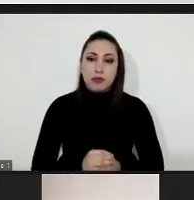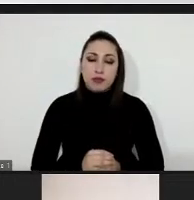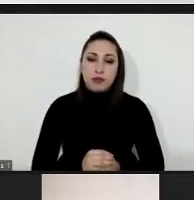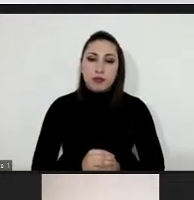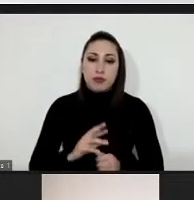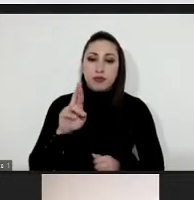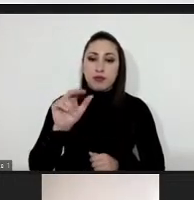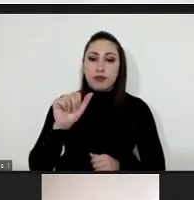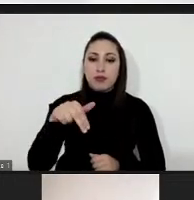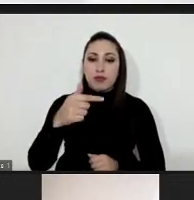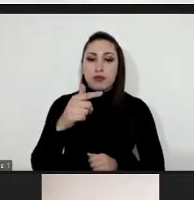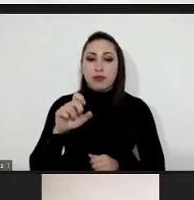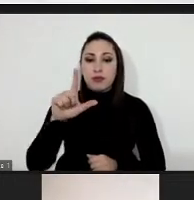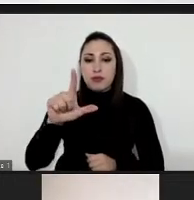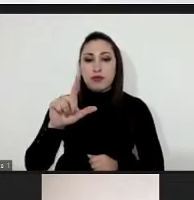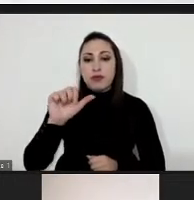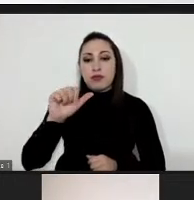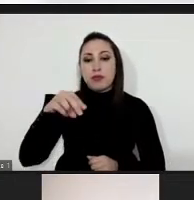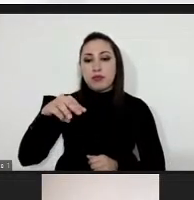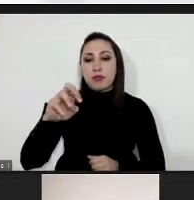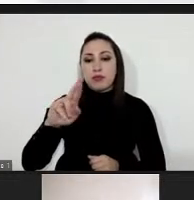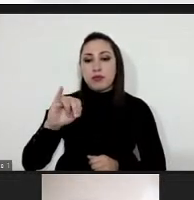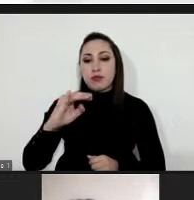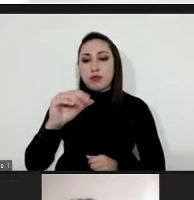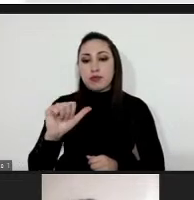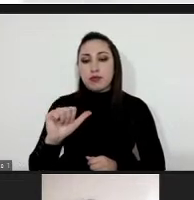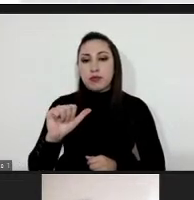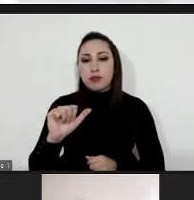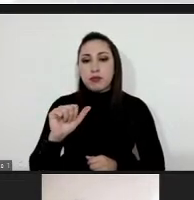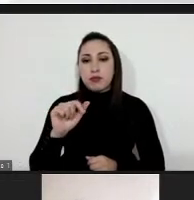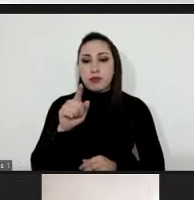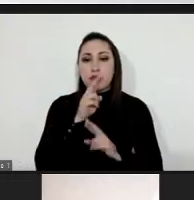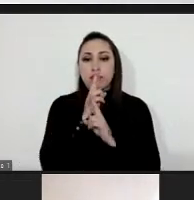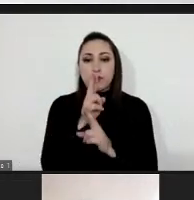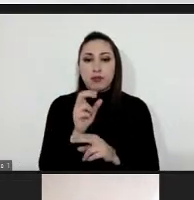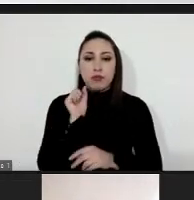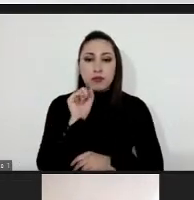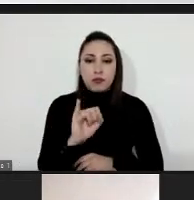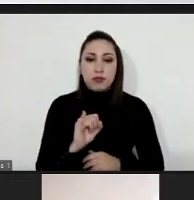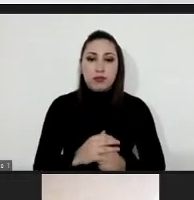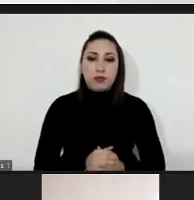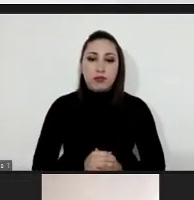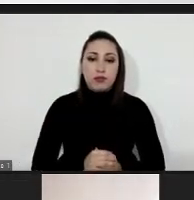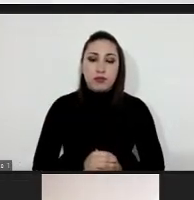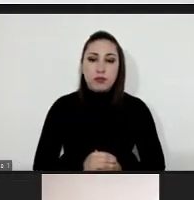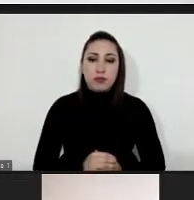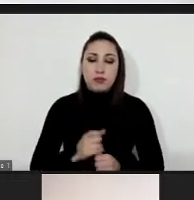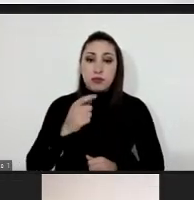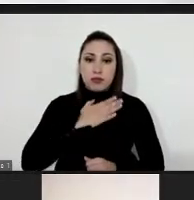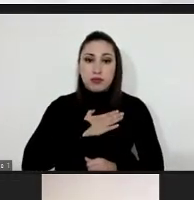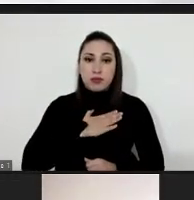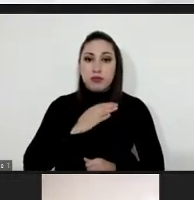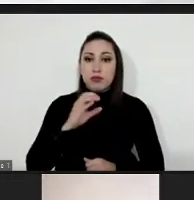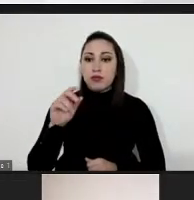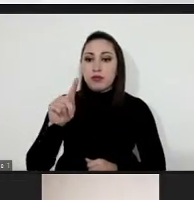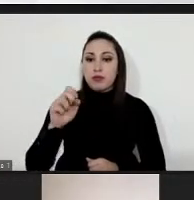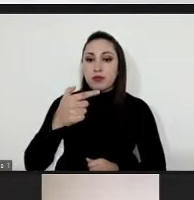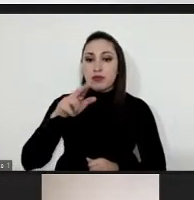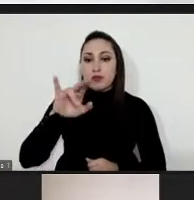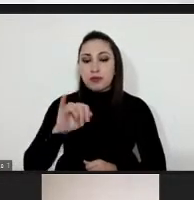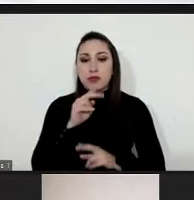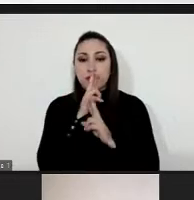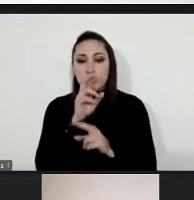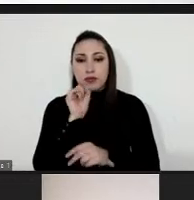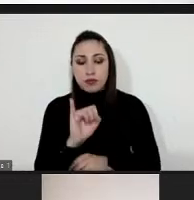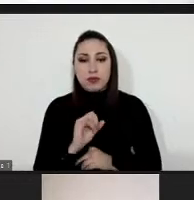América Alejandra Rangel Lorenzana. América Rangel, a favor. La de la voz, Leonor Gómez Otegui, a favor. Alessandra